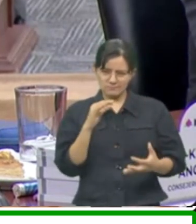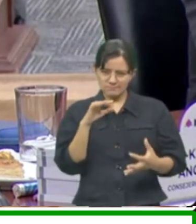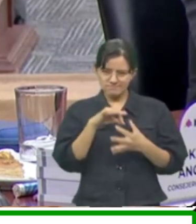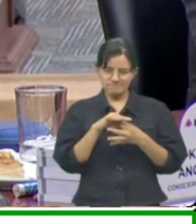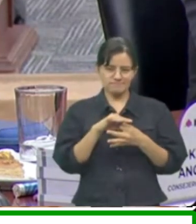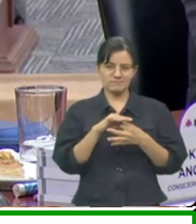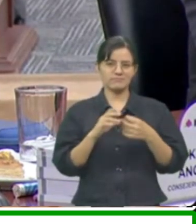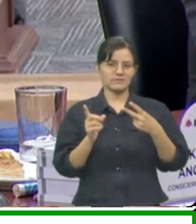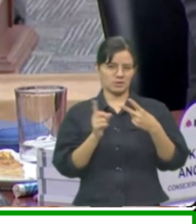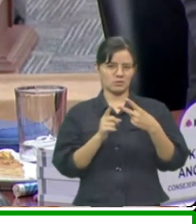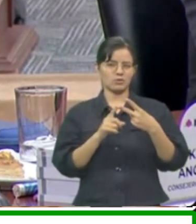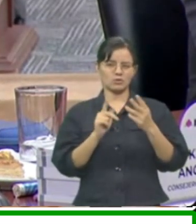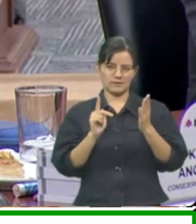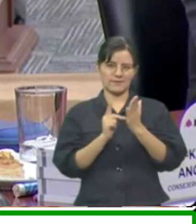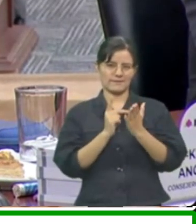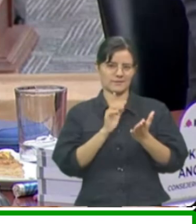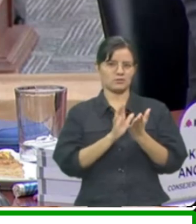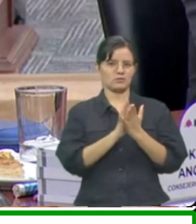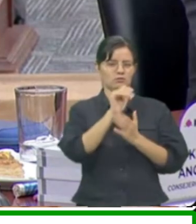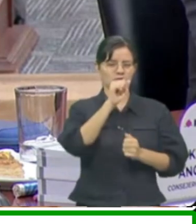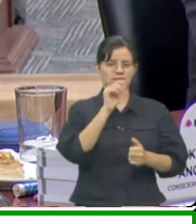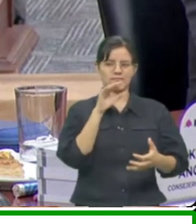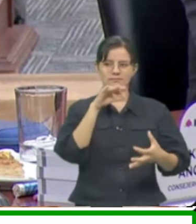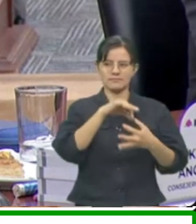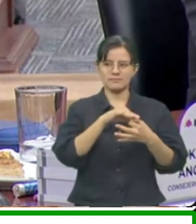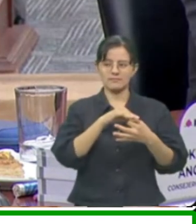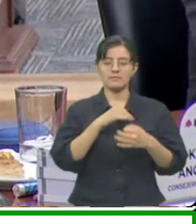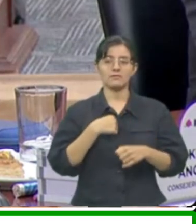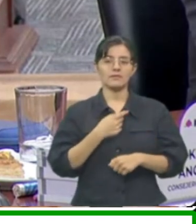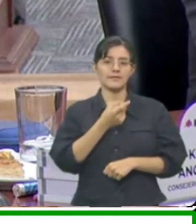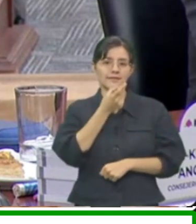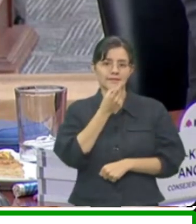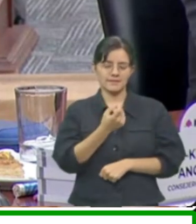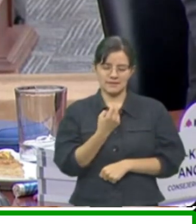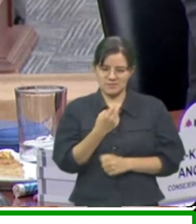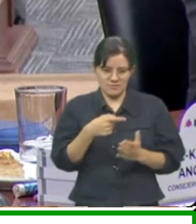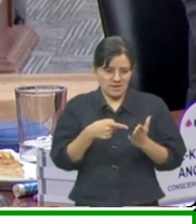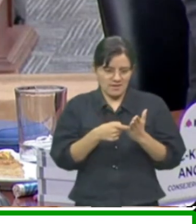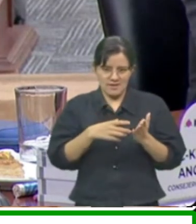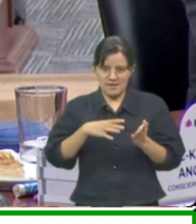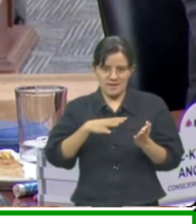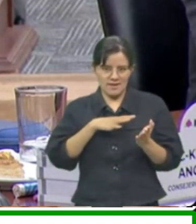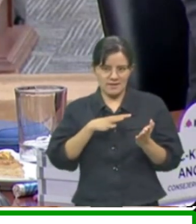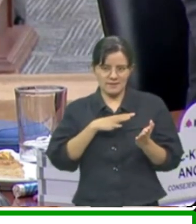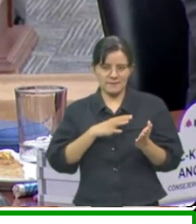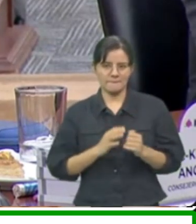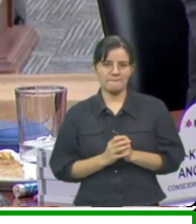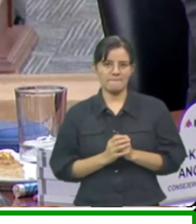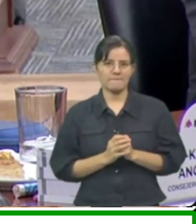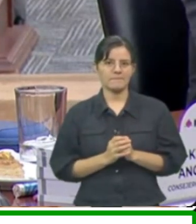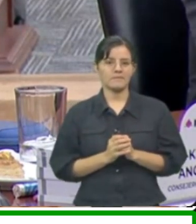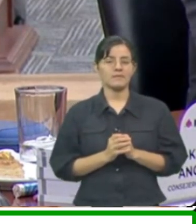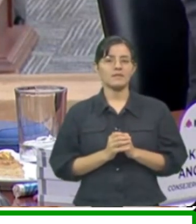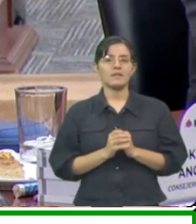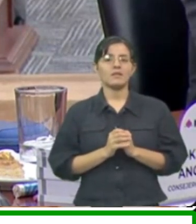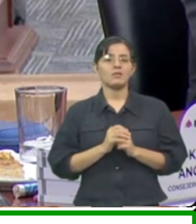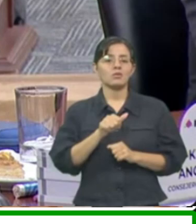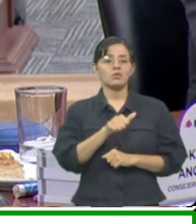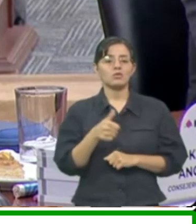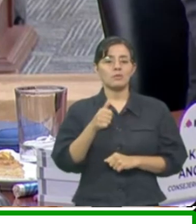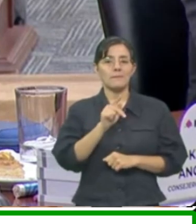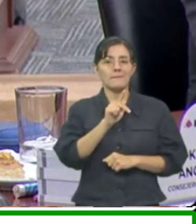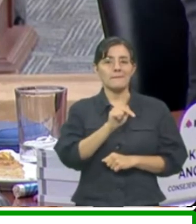vez apegándome a la Constitución, definitivamente, y eso está ahí, no existe nada parecido a